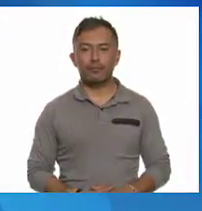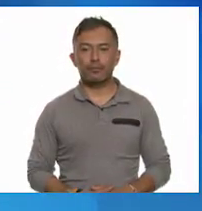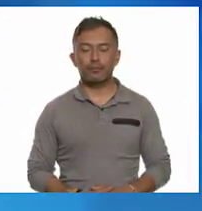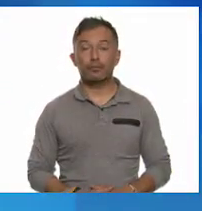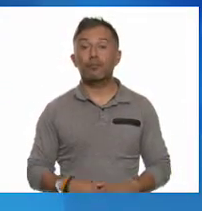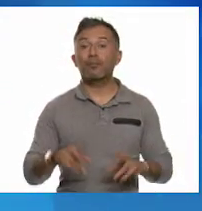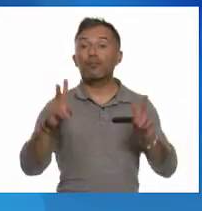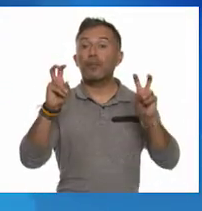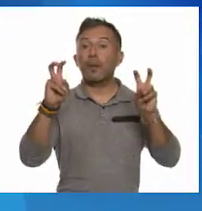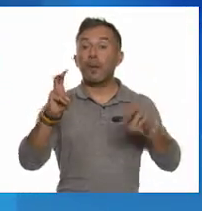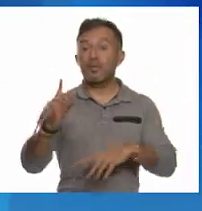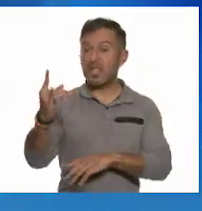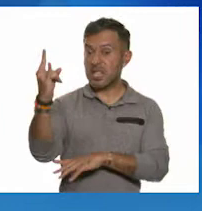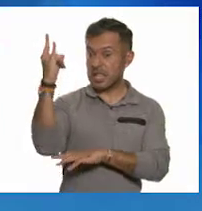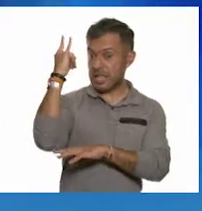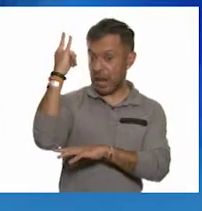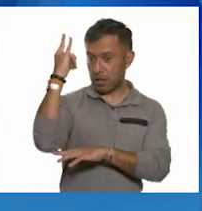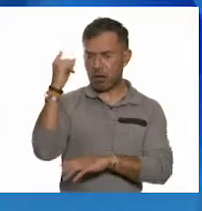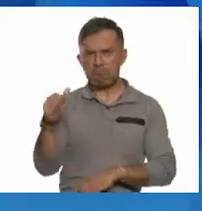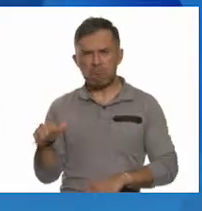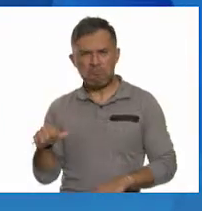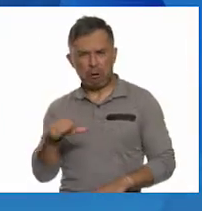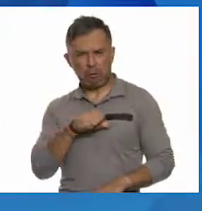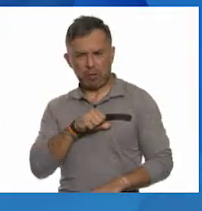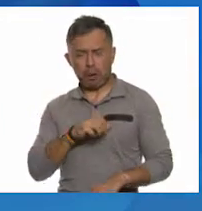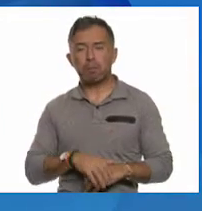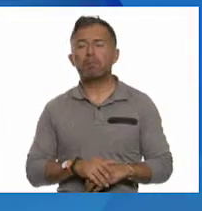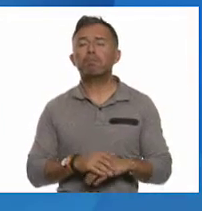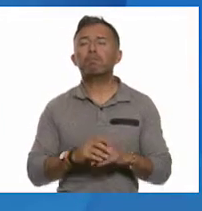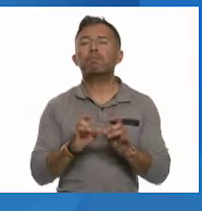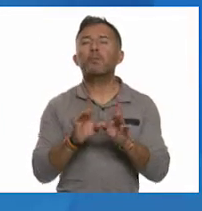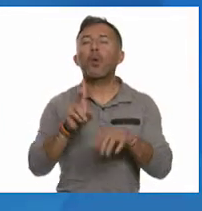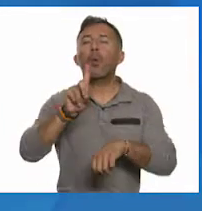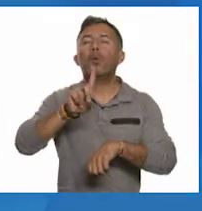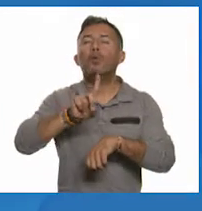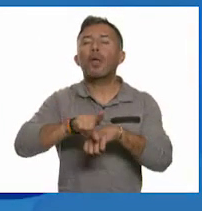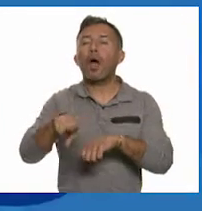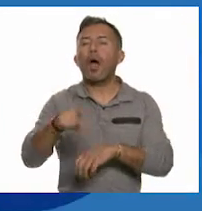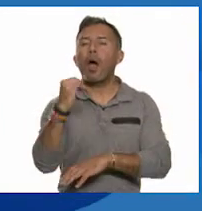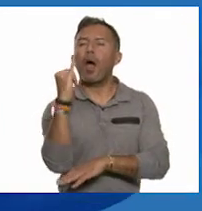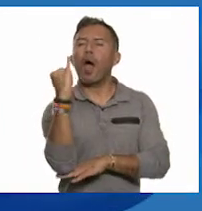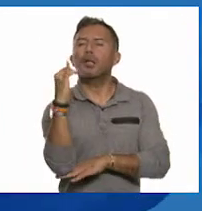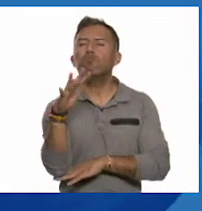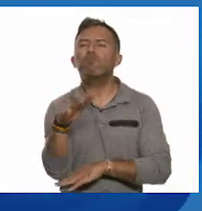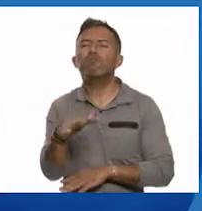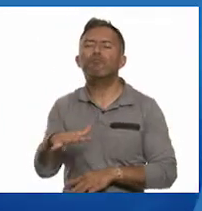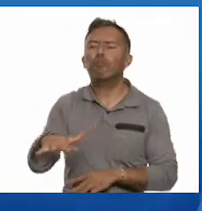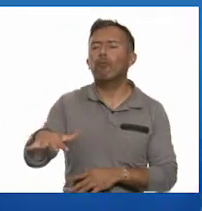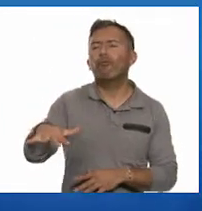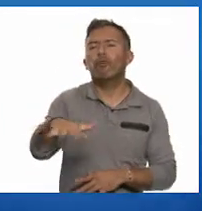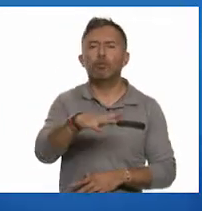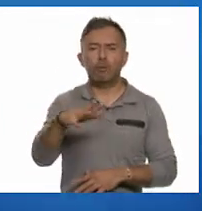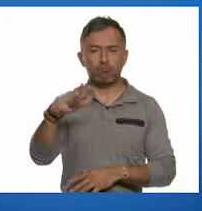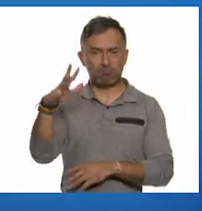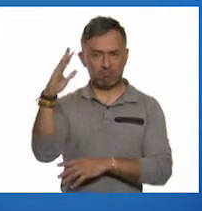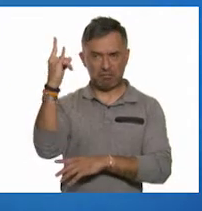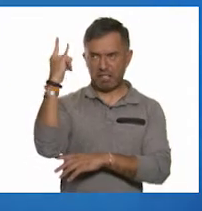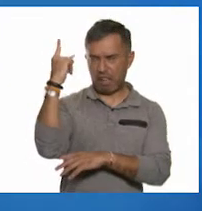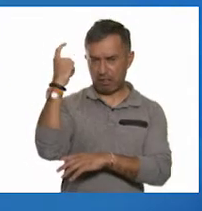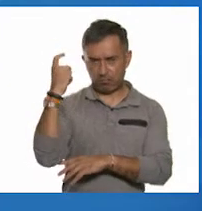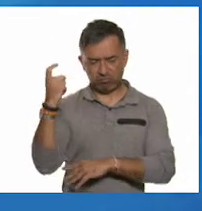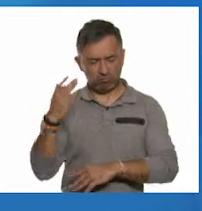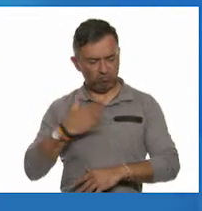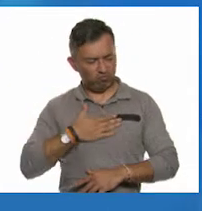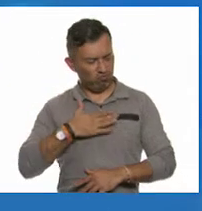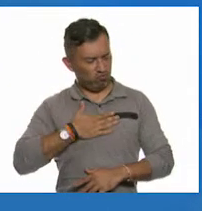El gigante egoísta. Había una vez un jardín que pertenecía a un gigante. Aprovechando